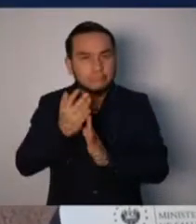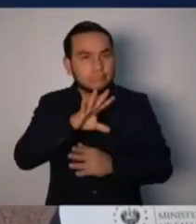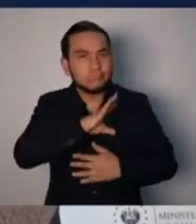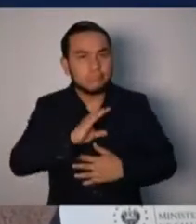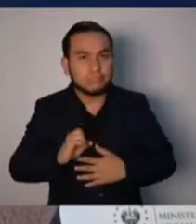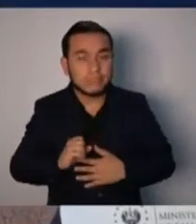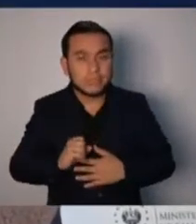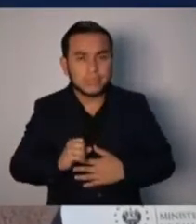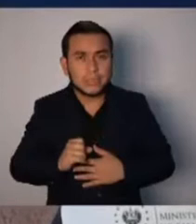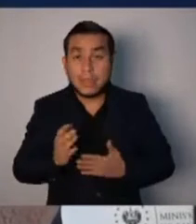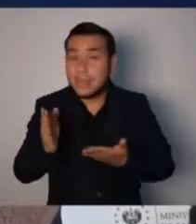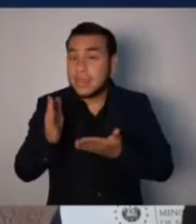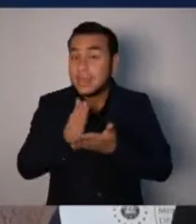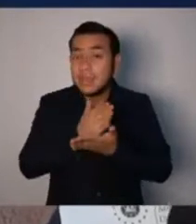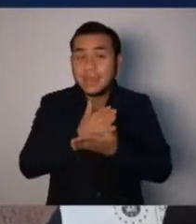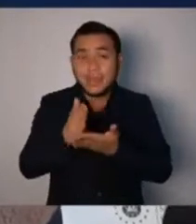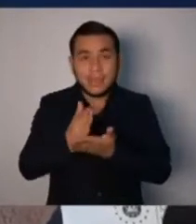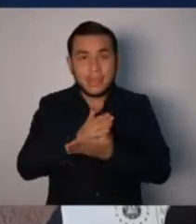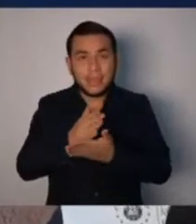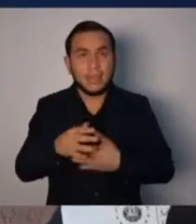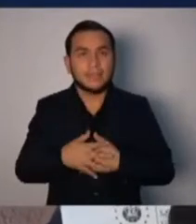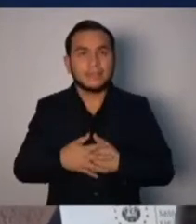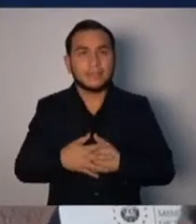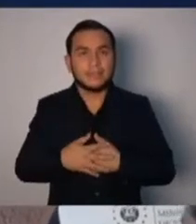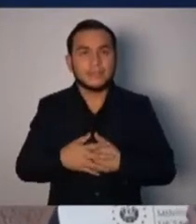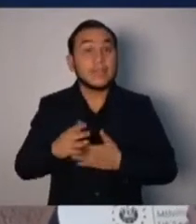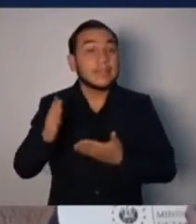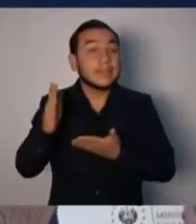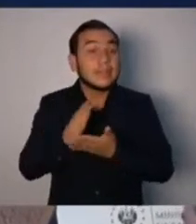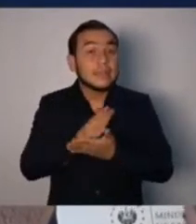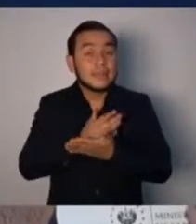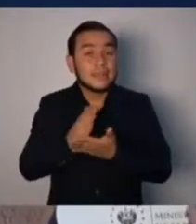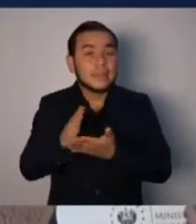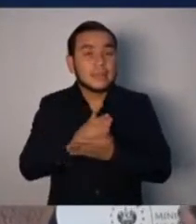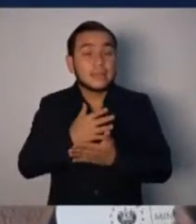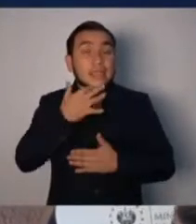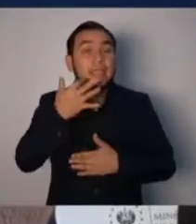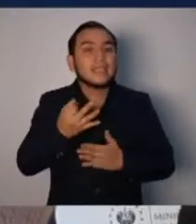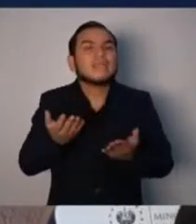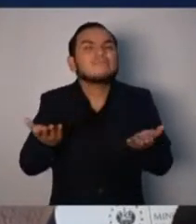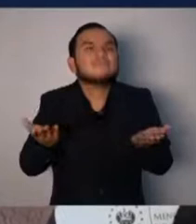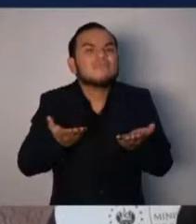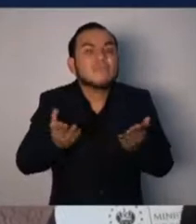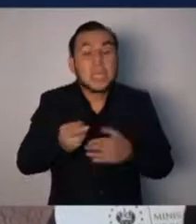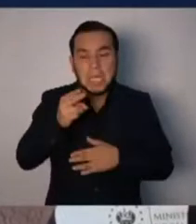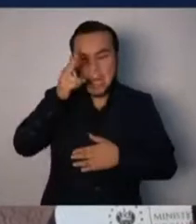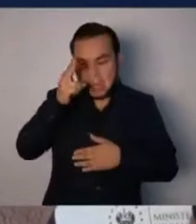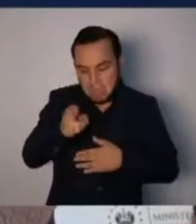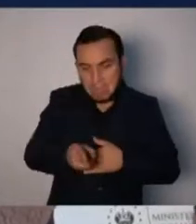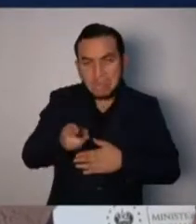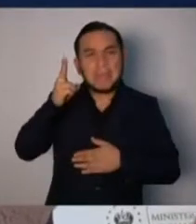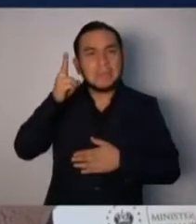hubo algo no lo que hubo es lo mismo